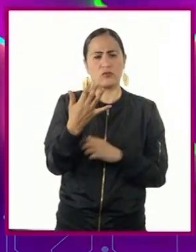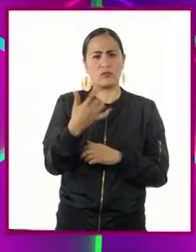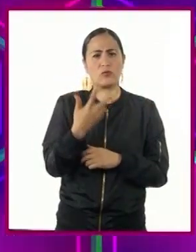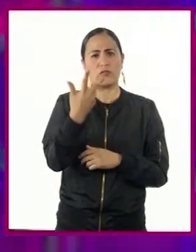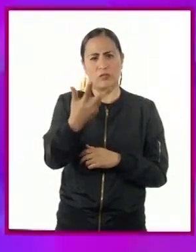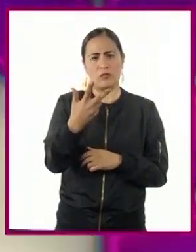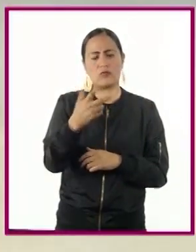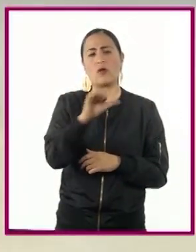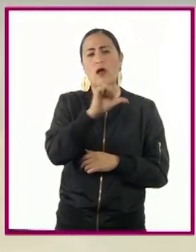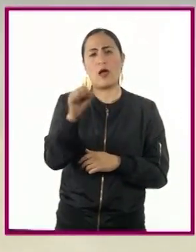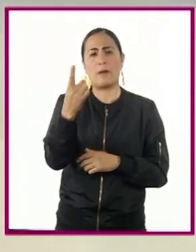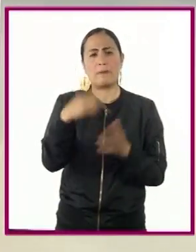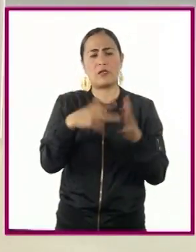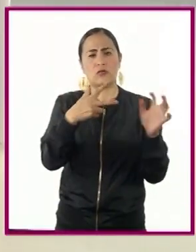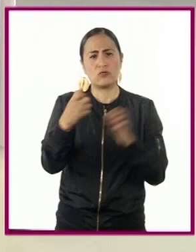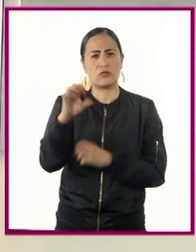1860.